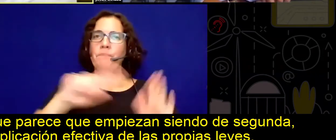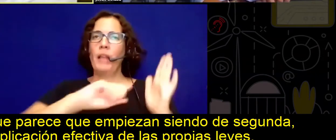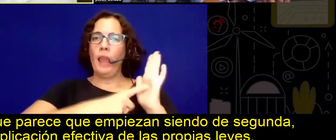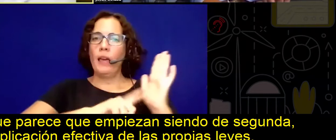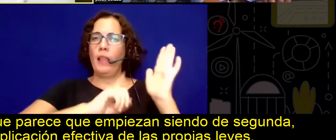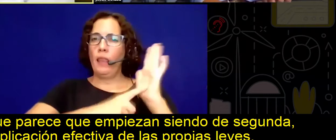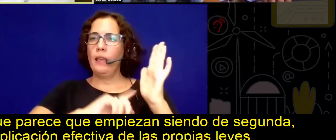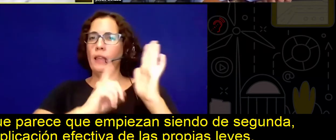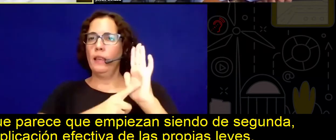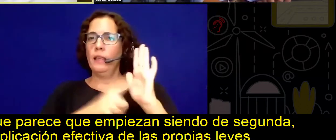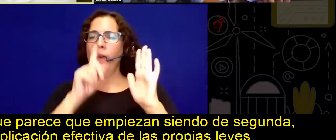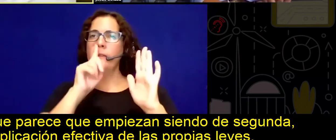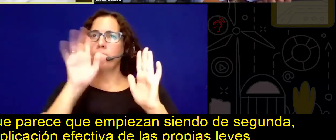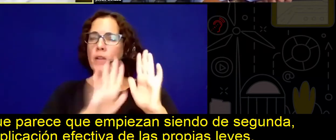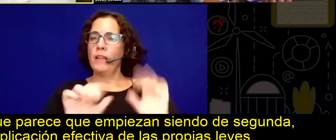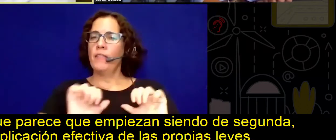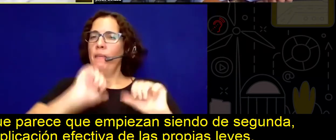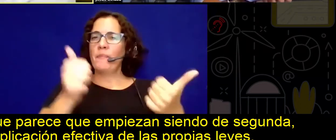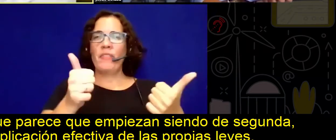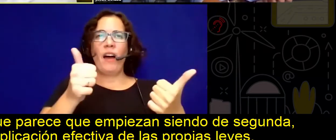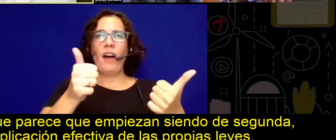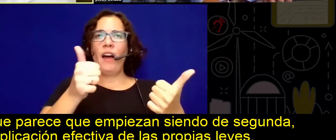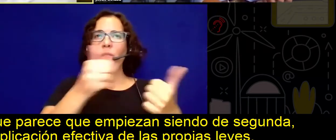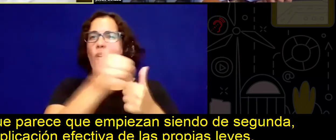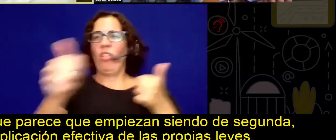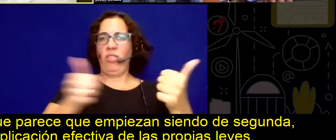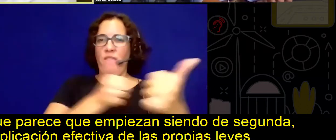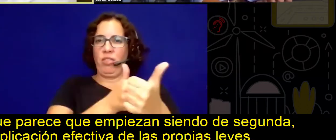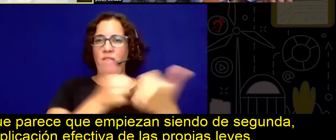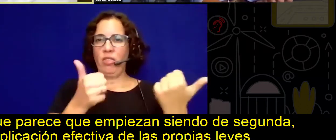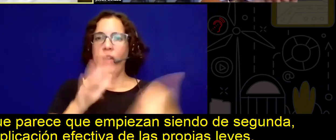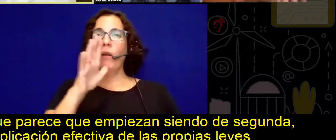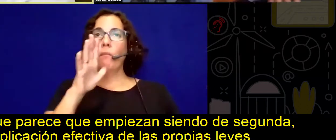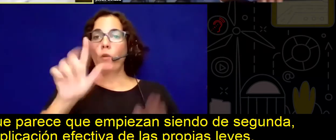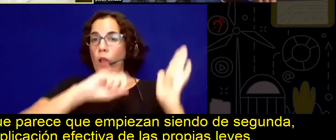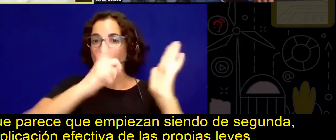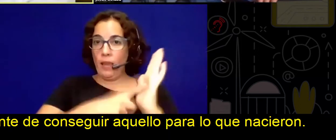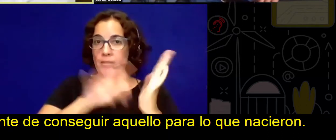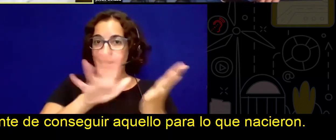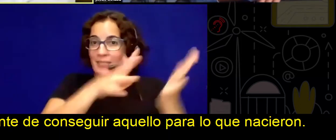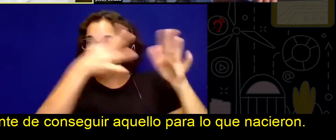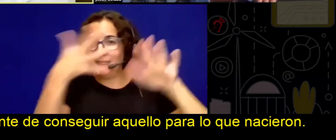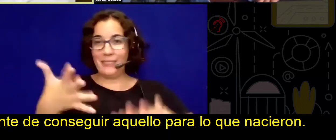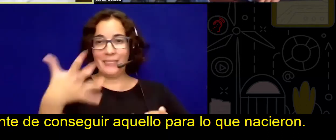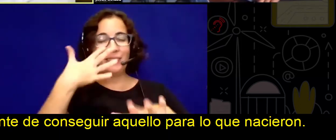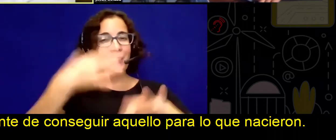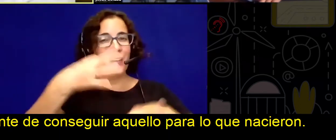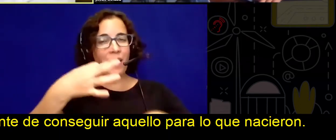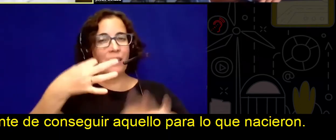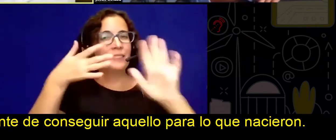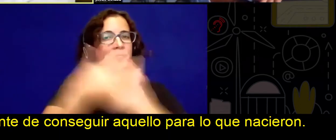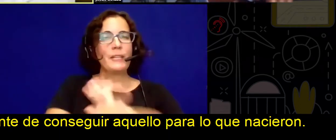empiezan siendo de segunda, ¿no? Porque la aplicación efectiva de las propias leyes no acaban